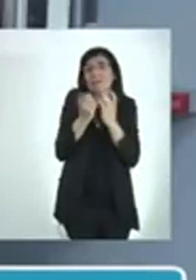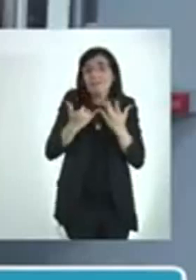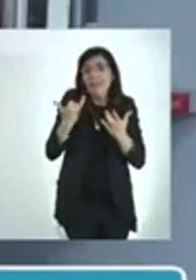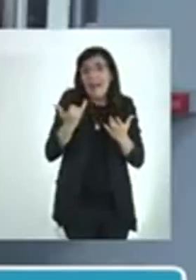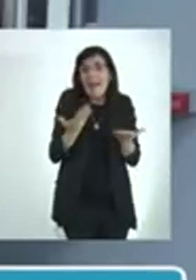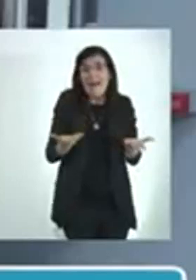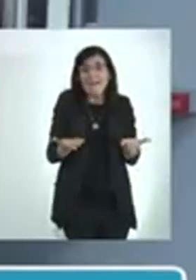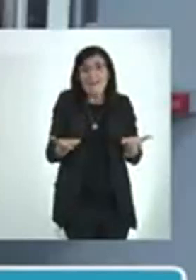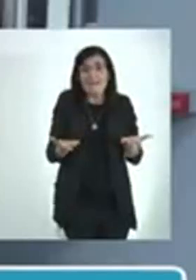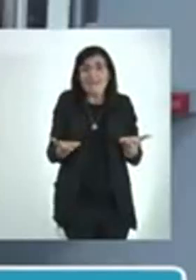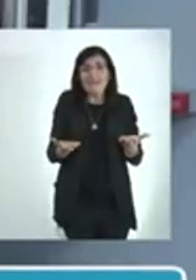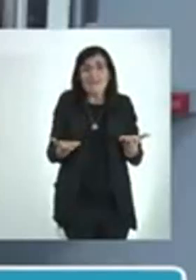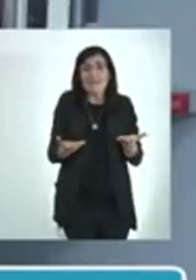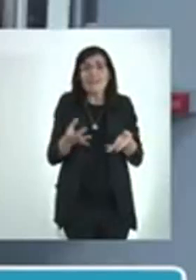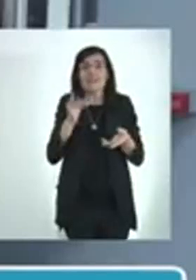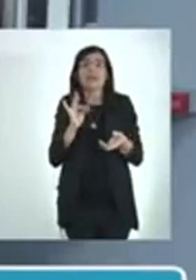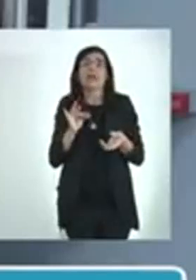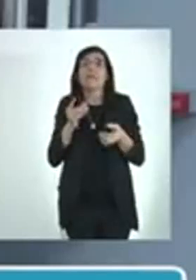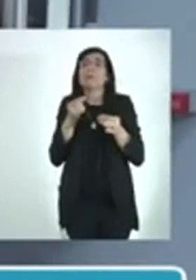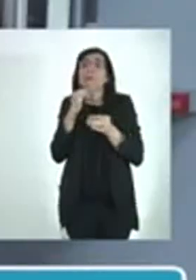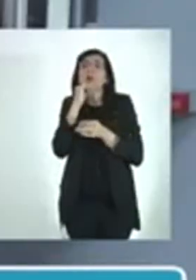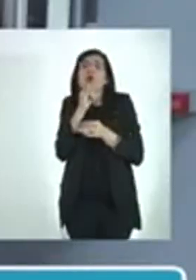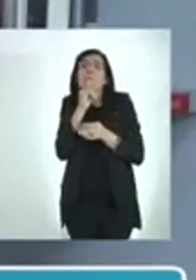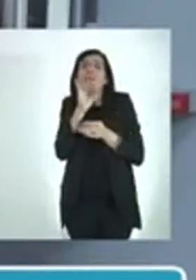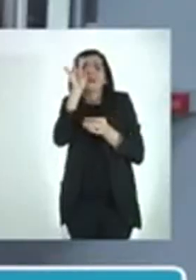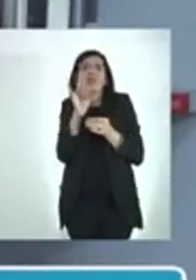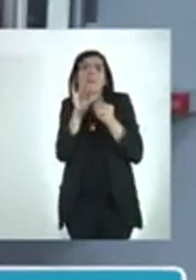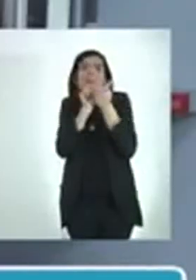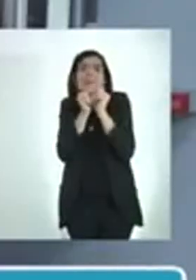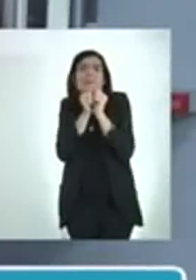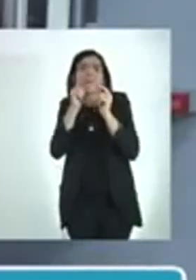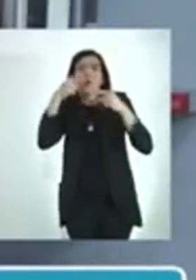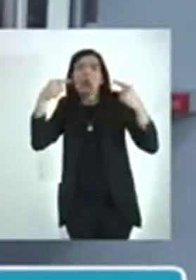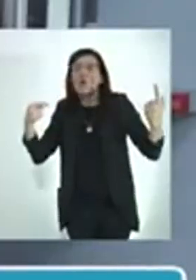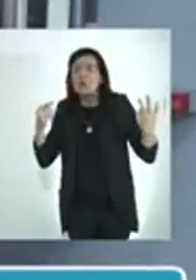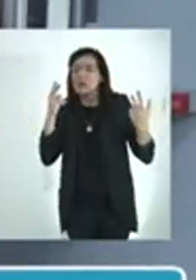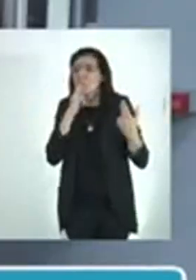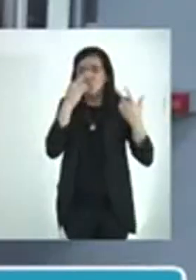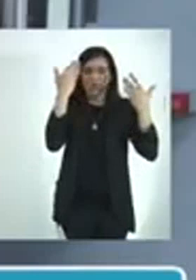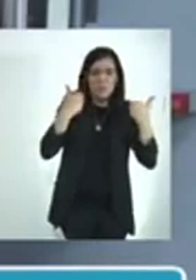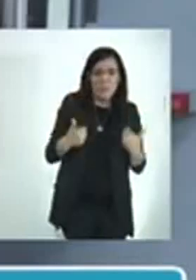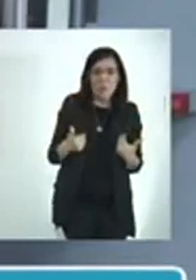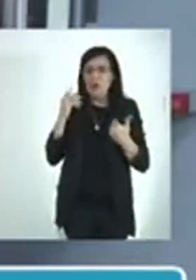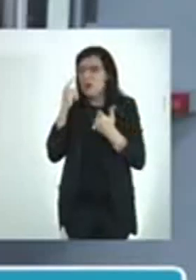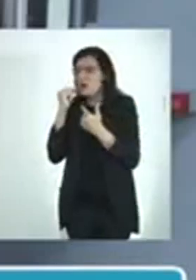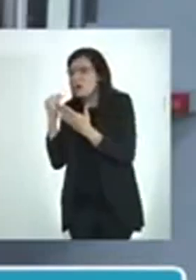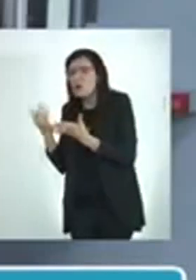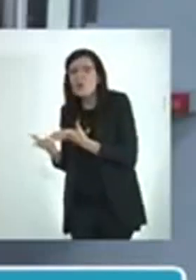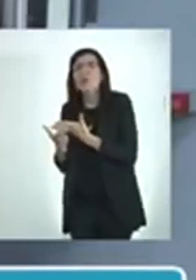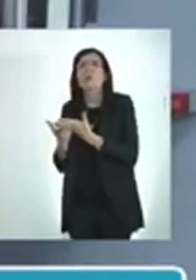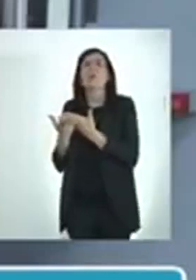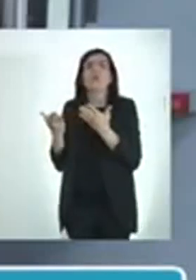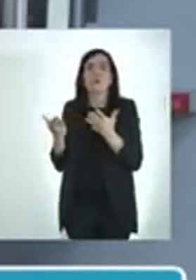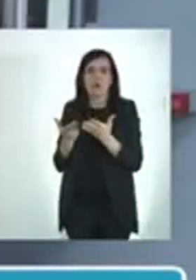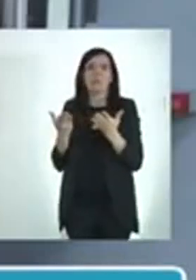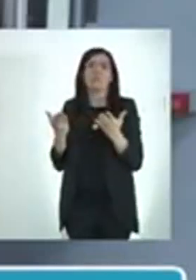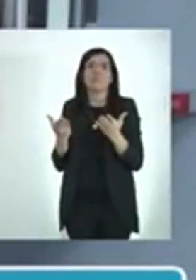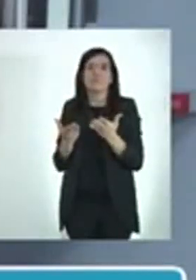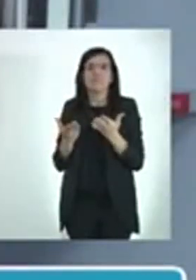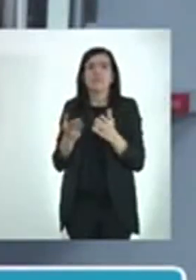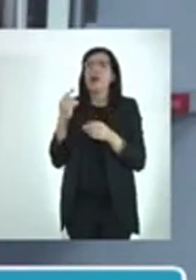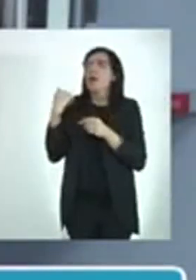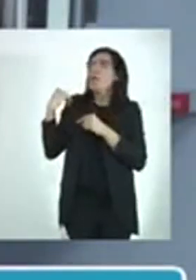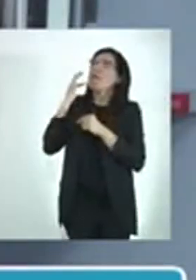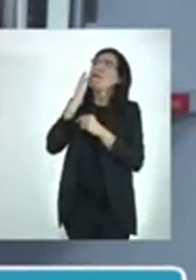sexualidad. Educados con el silencio, con el miedo, con el tabú, de esto no hablamos. Nuestras madres, nuestras abuelas cuentan los relatos